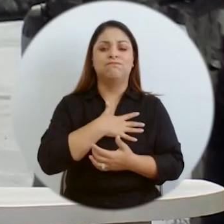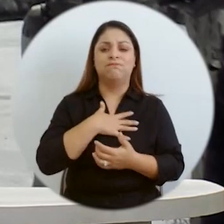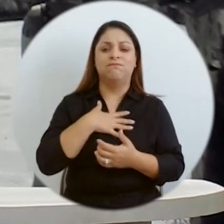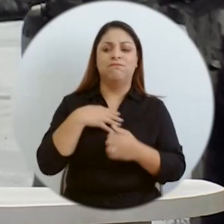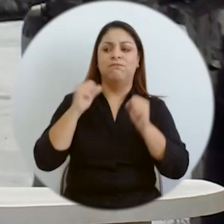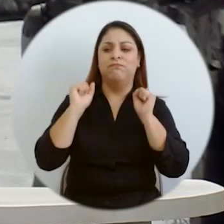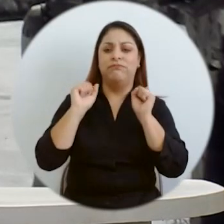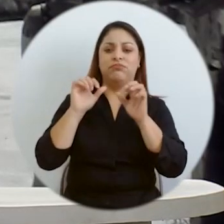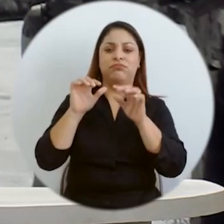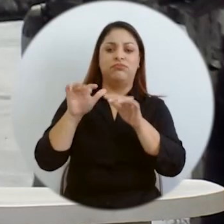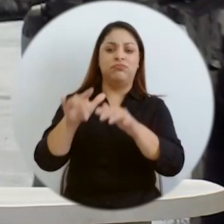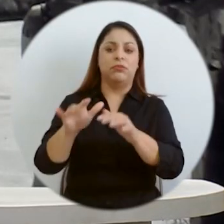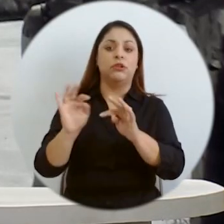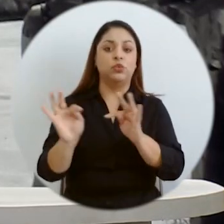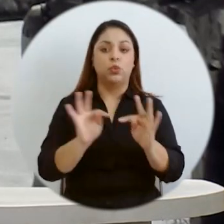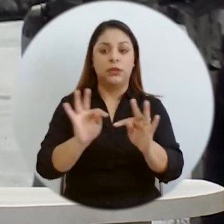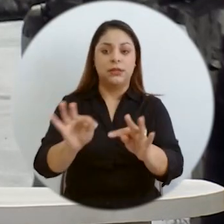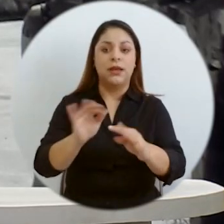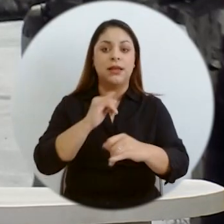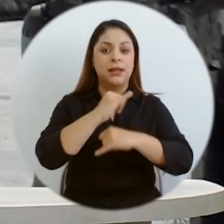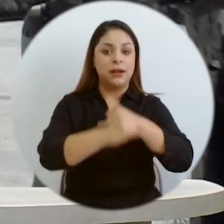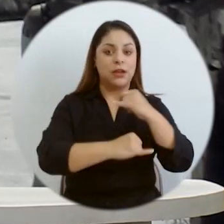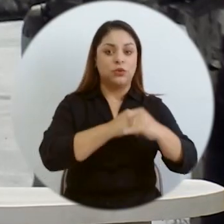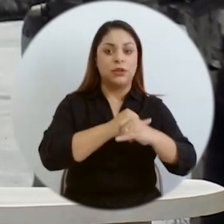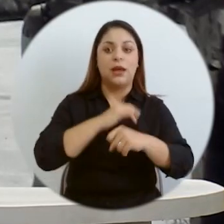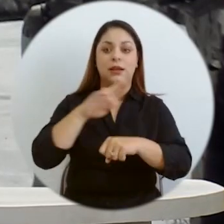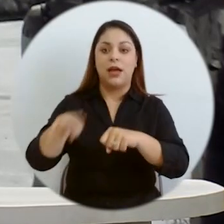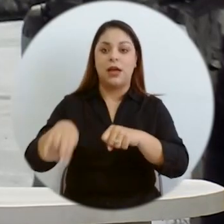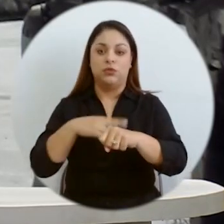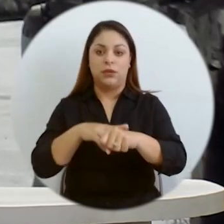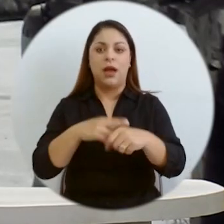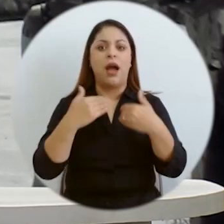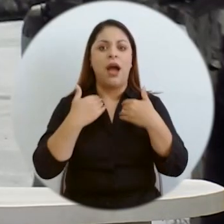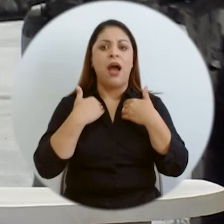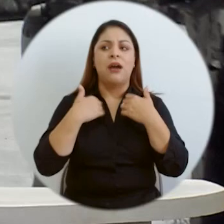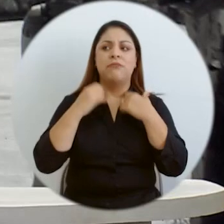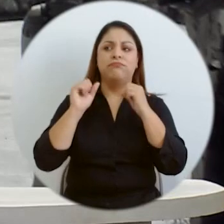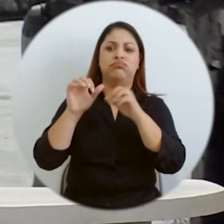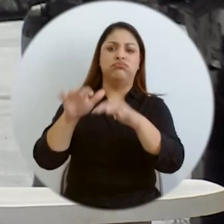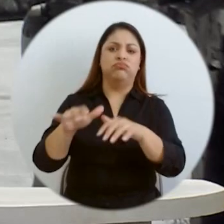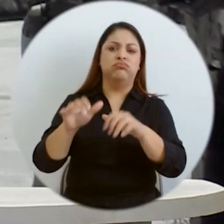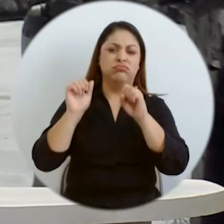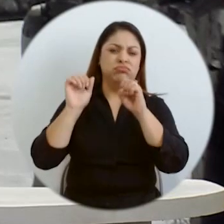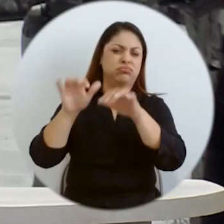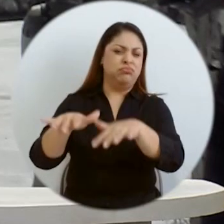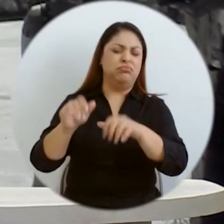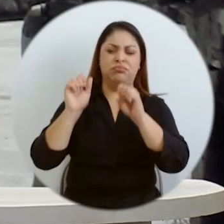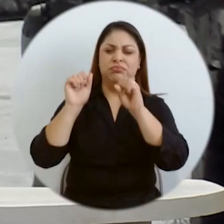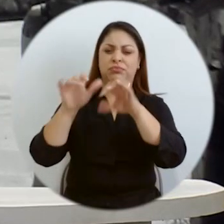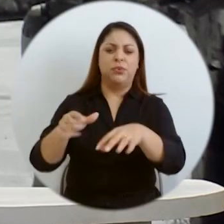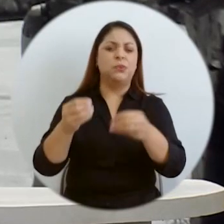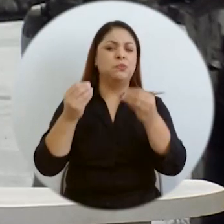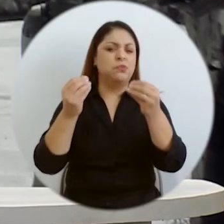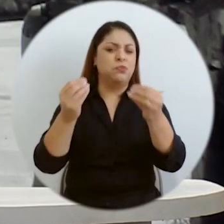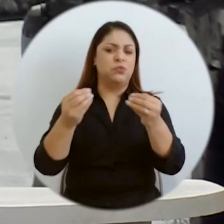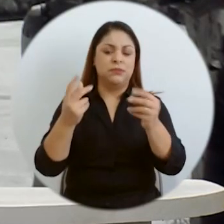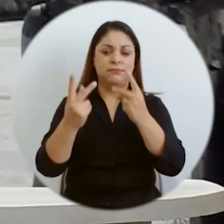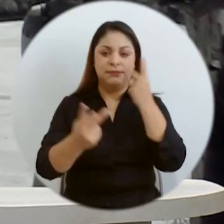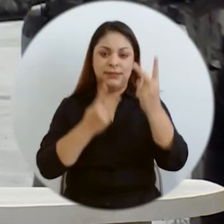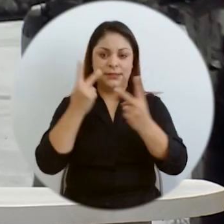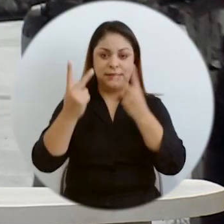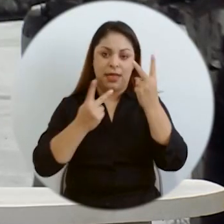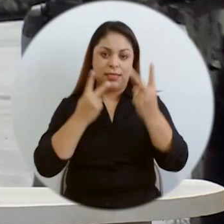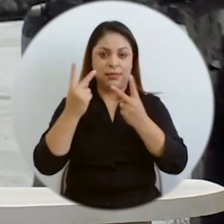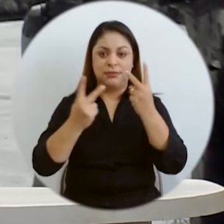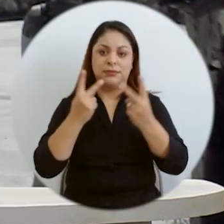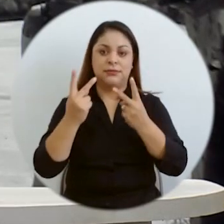turístico, tanto nacional como internacional, recibe cientos de visitantes al año y pues más recientemente, según los